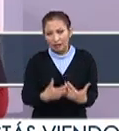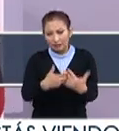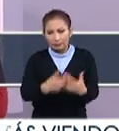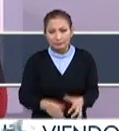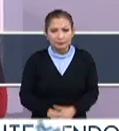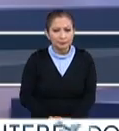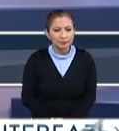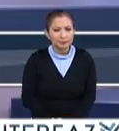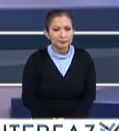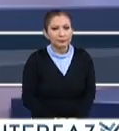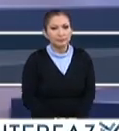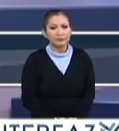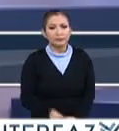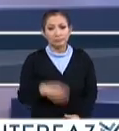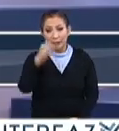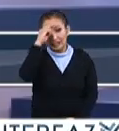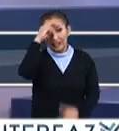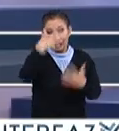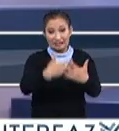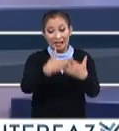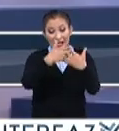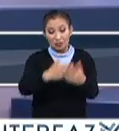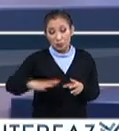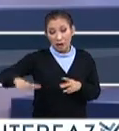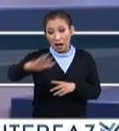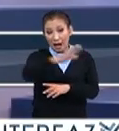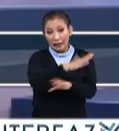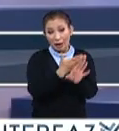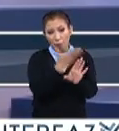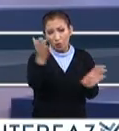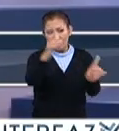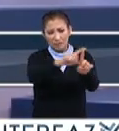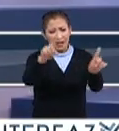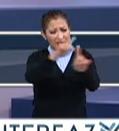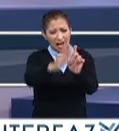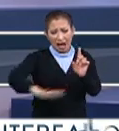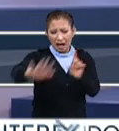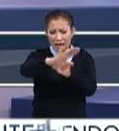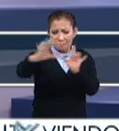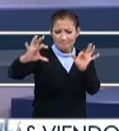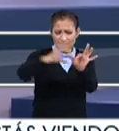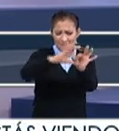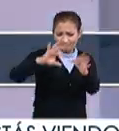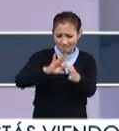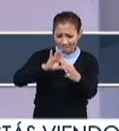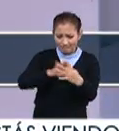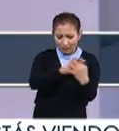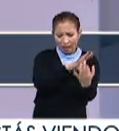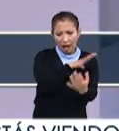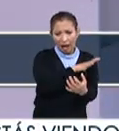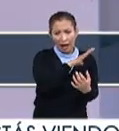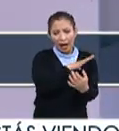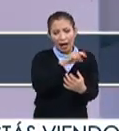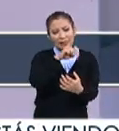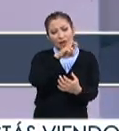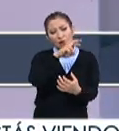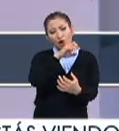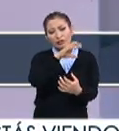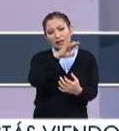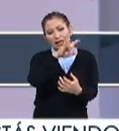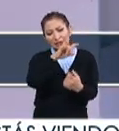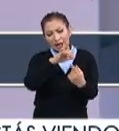artificial. Sí, la inteligencia artificial es un área muy interdisciplinaria. Están las